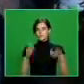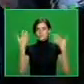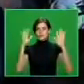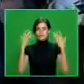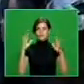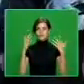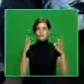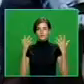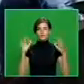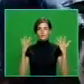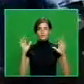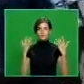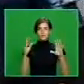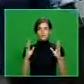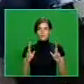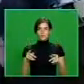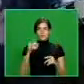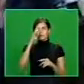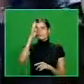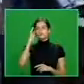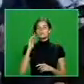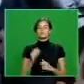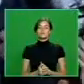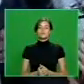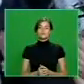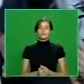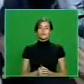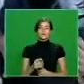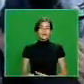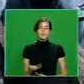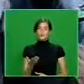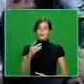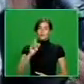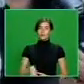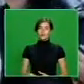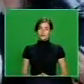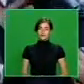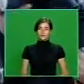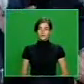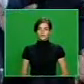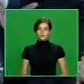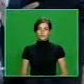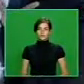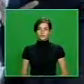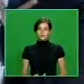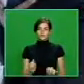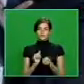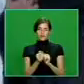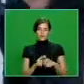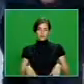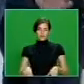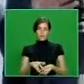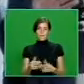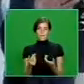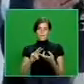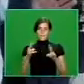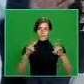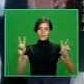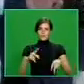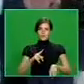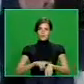dando y un punto importante presidente que la cancha de paz no va a ser el